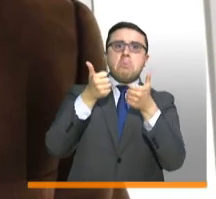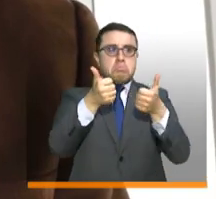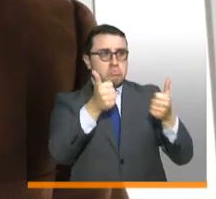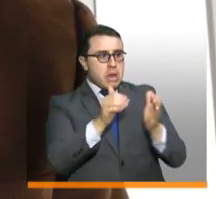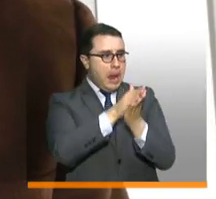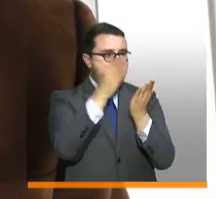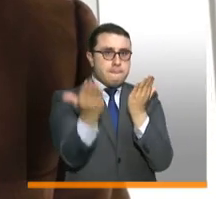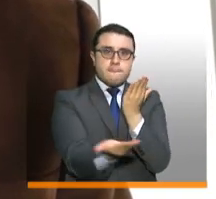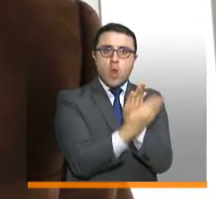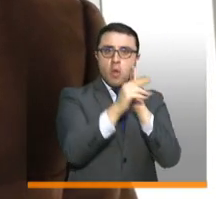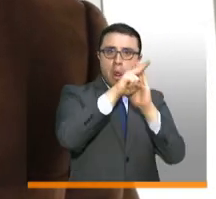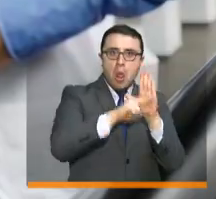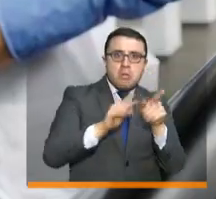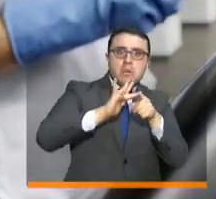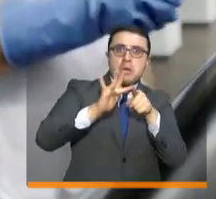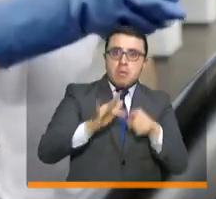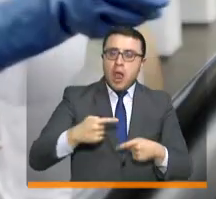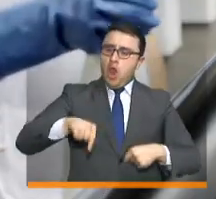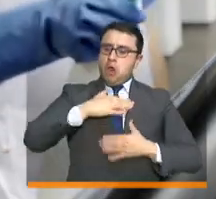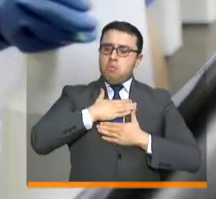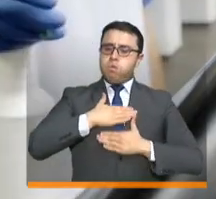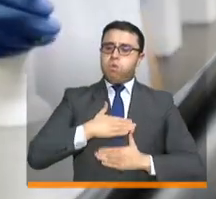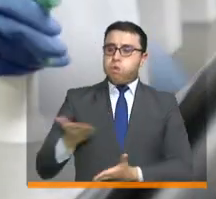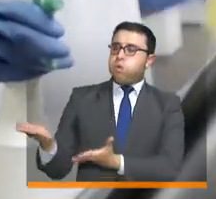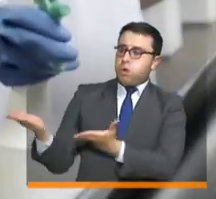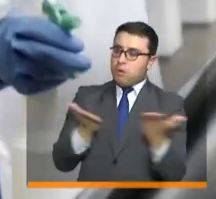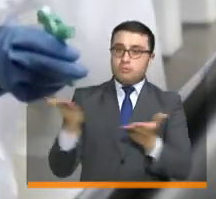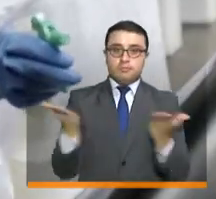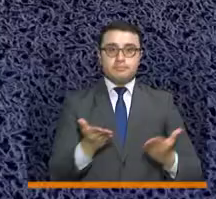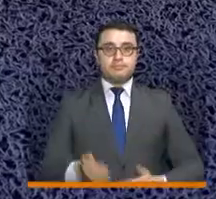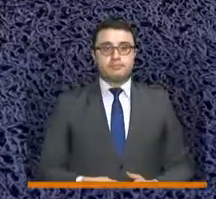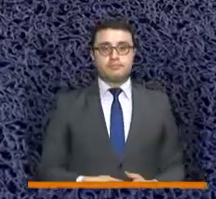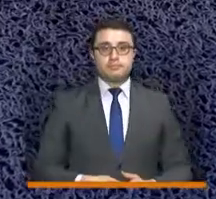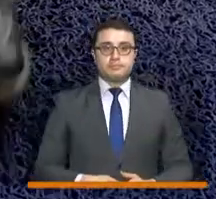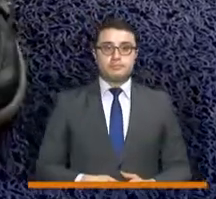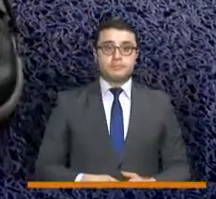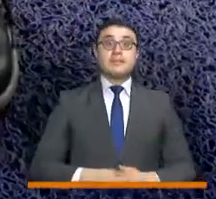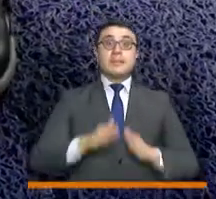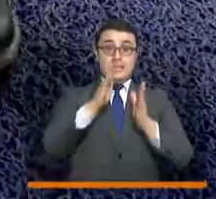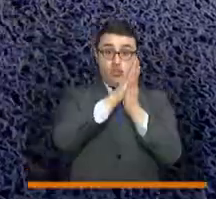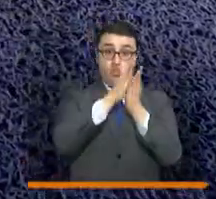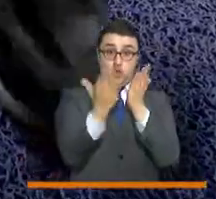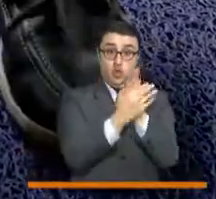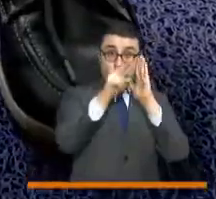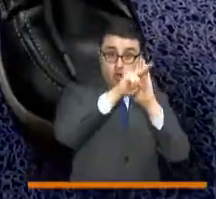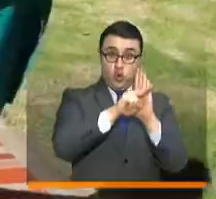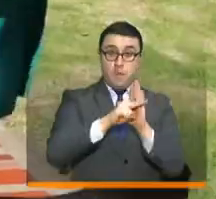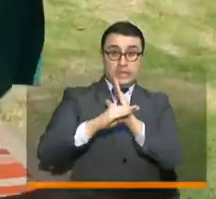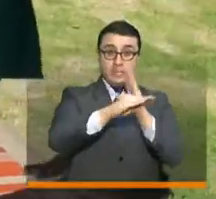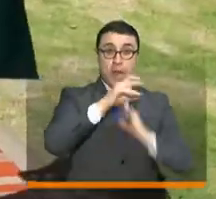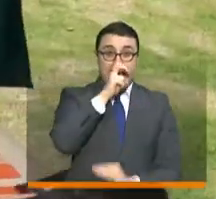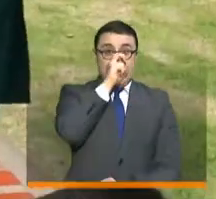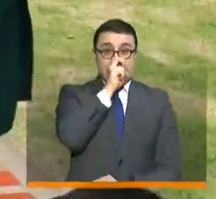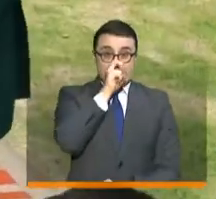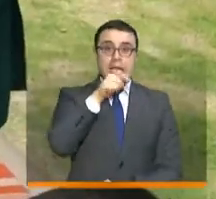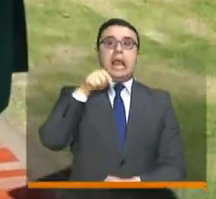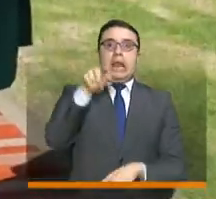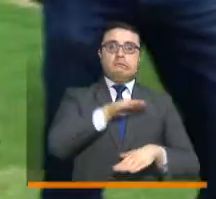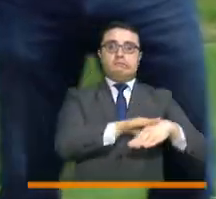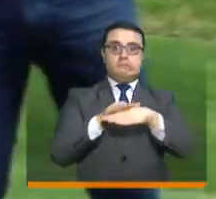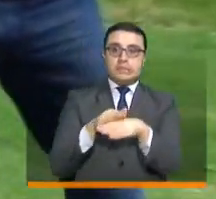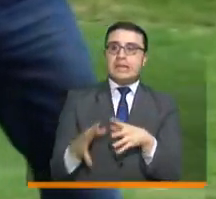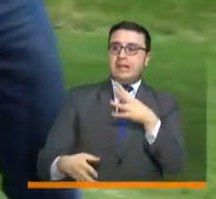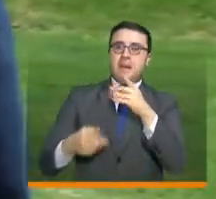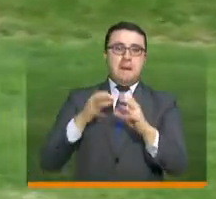da tranquilidad para que ellos puedan venir. La implementación de estrictas medidas de bioseguridad, una conversación cercana con los padres y